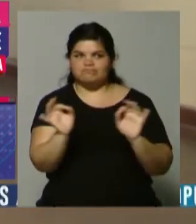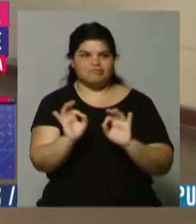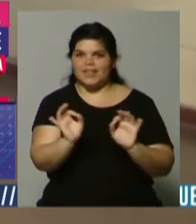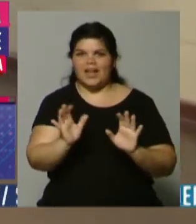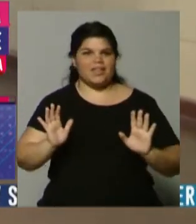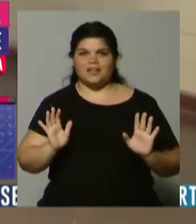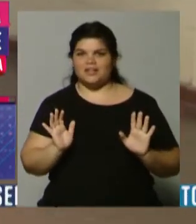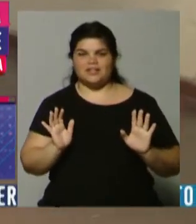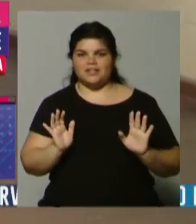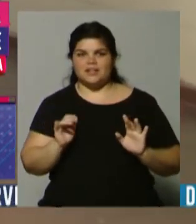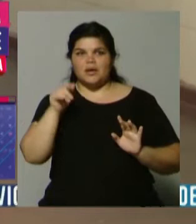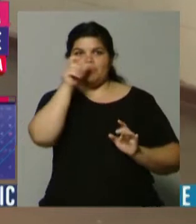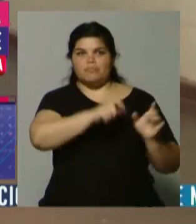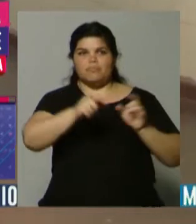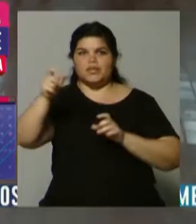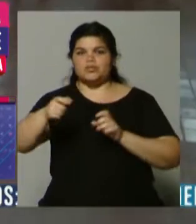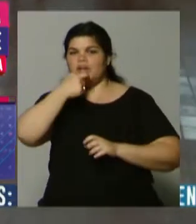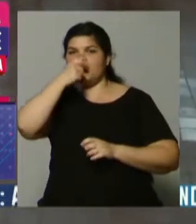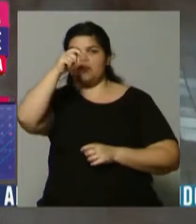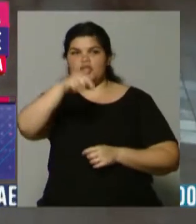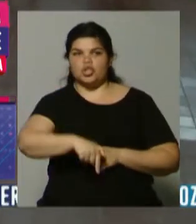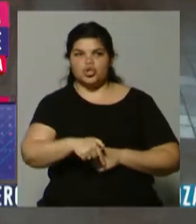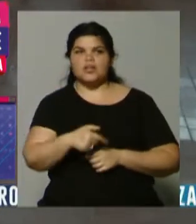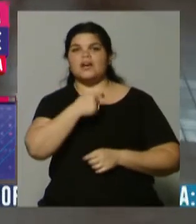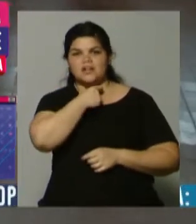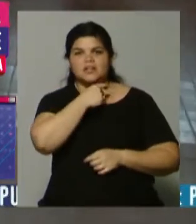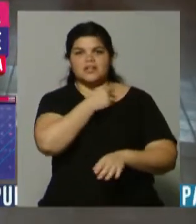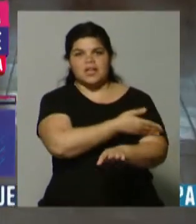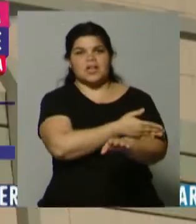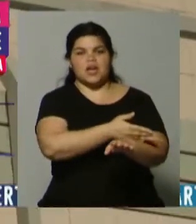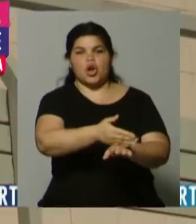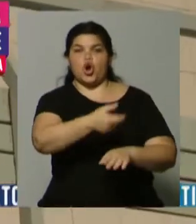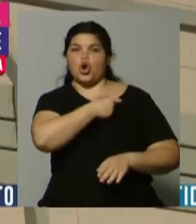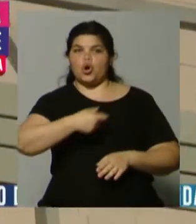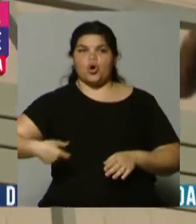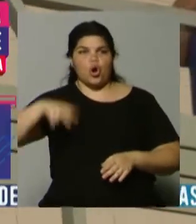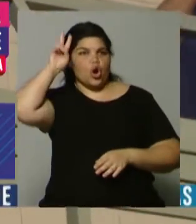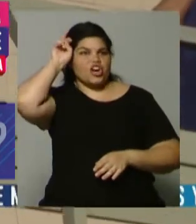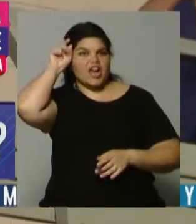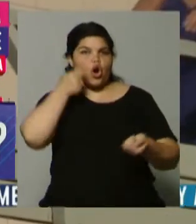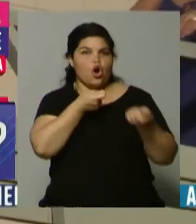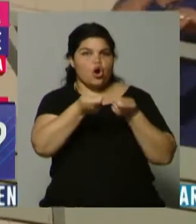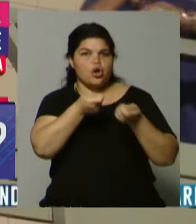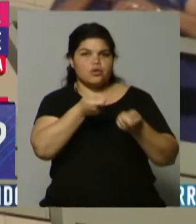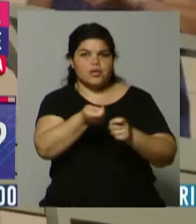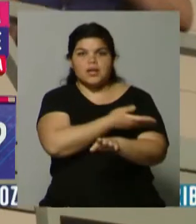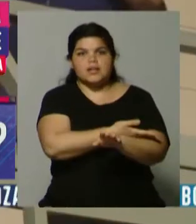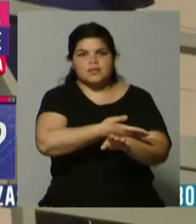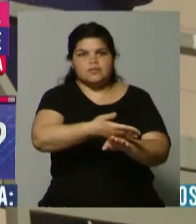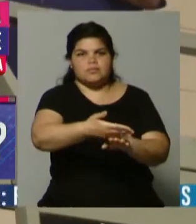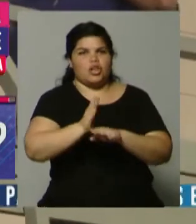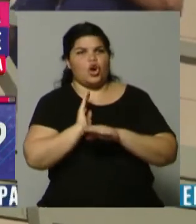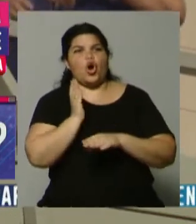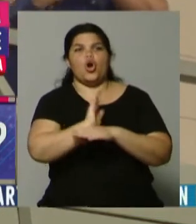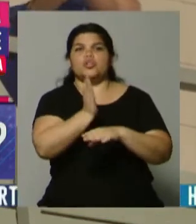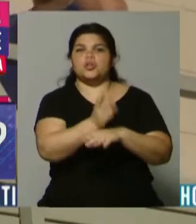los deseos de los mendocinos en cuanto a darle una continuidad a la gestión de Cornejo y darle un voto de apoyo